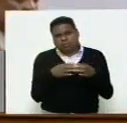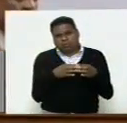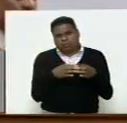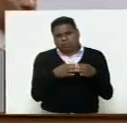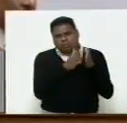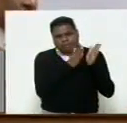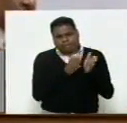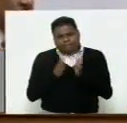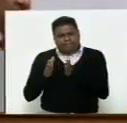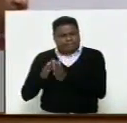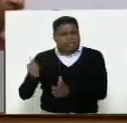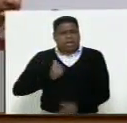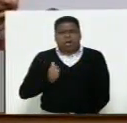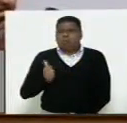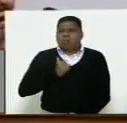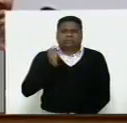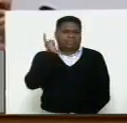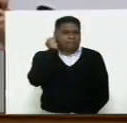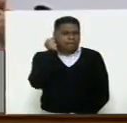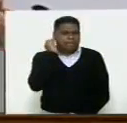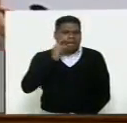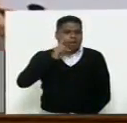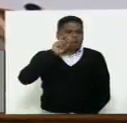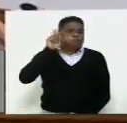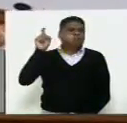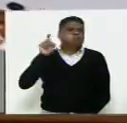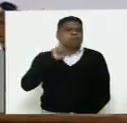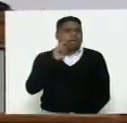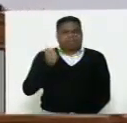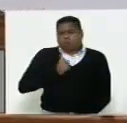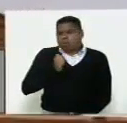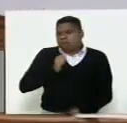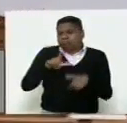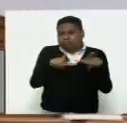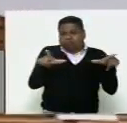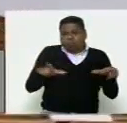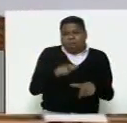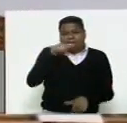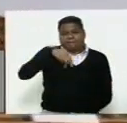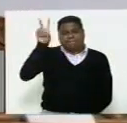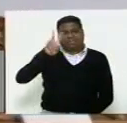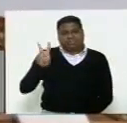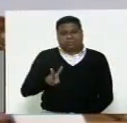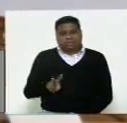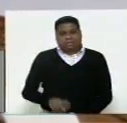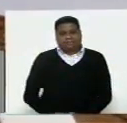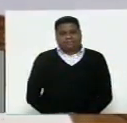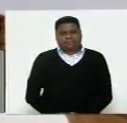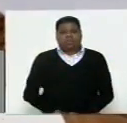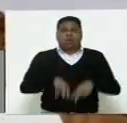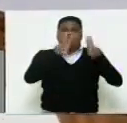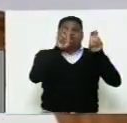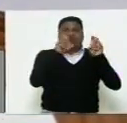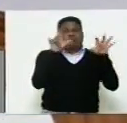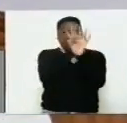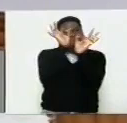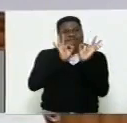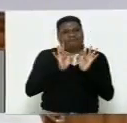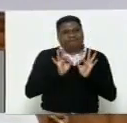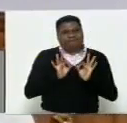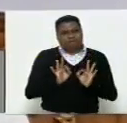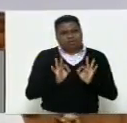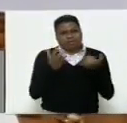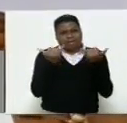a cualquier madre gestante que se encuentre en cualquier lugar de nuestro país. Un nuevo paradigma entonces es lo que